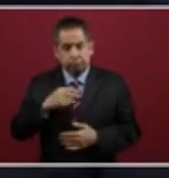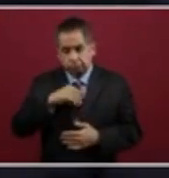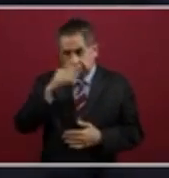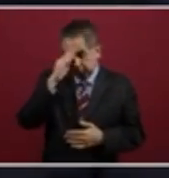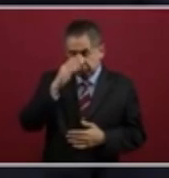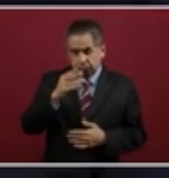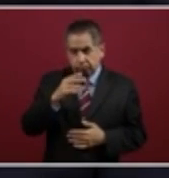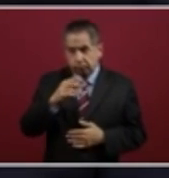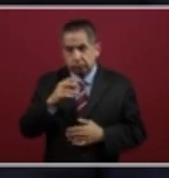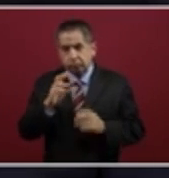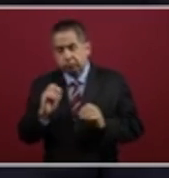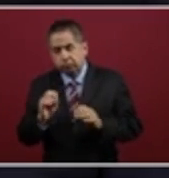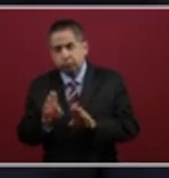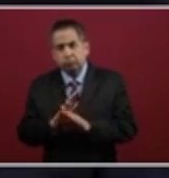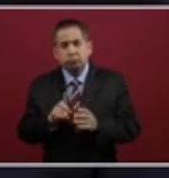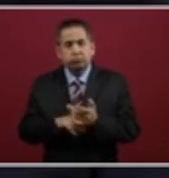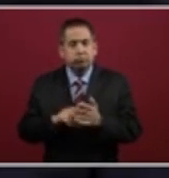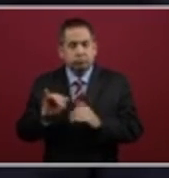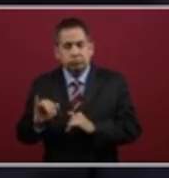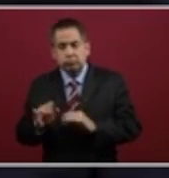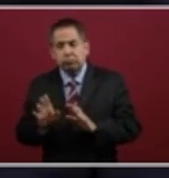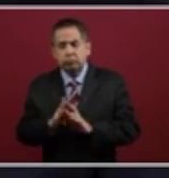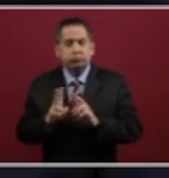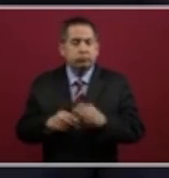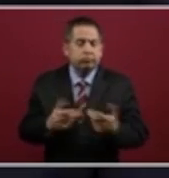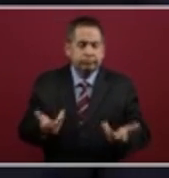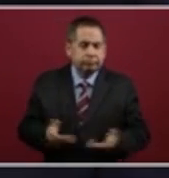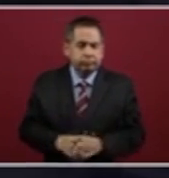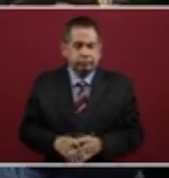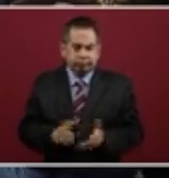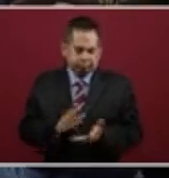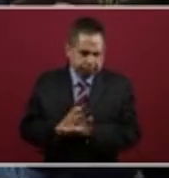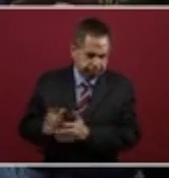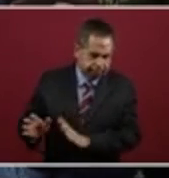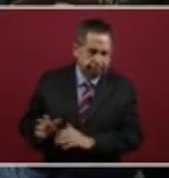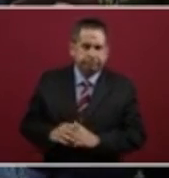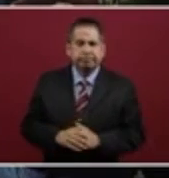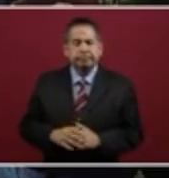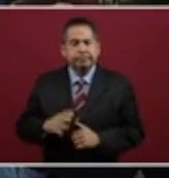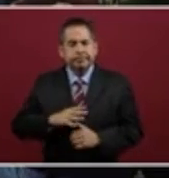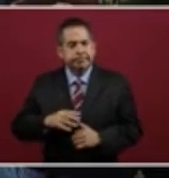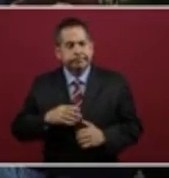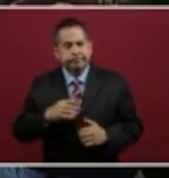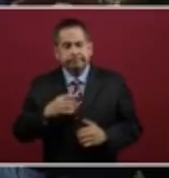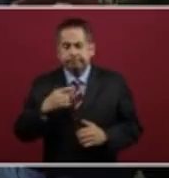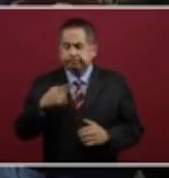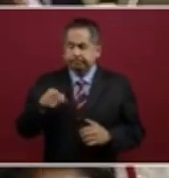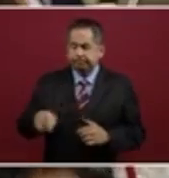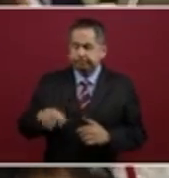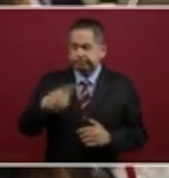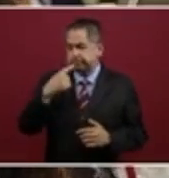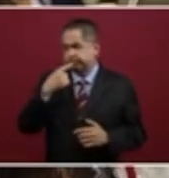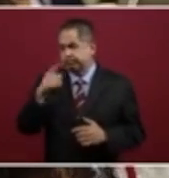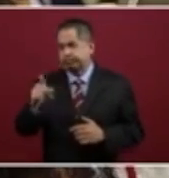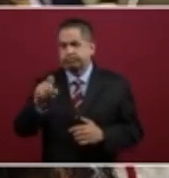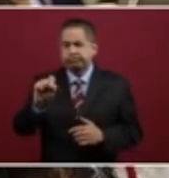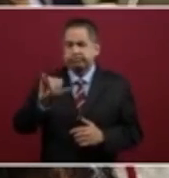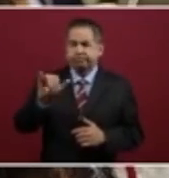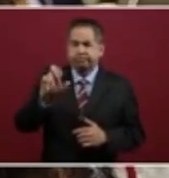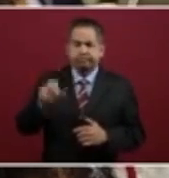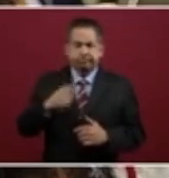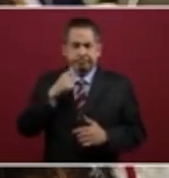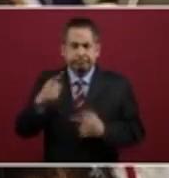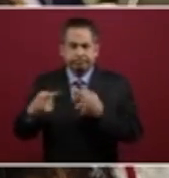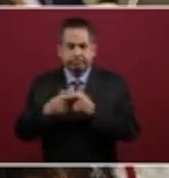lo mismo o sí se va a hacer. Aparte de que ya hay una controversia constitucional en la Suprema Corte de Justicia de la